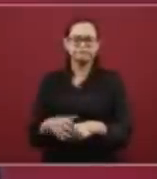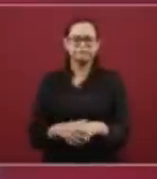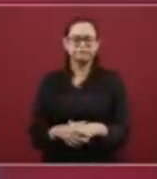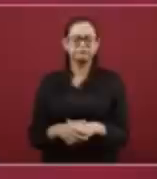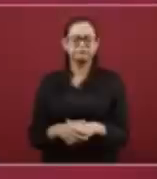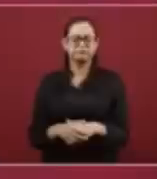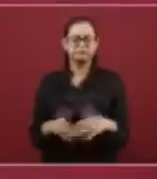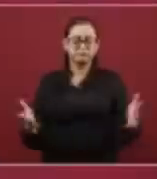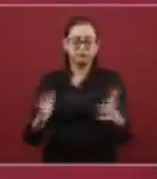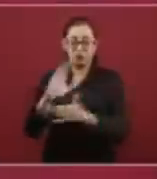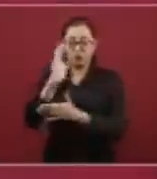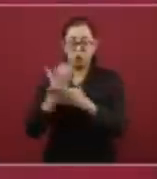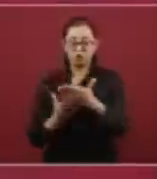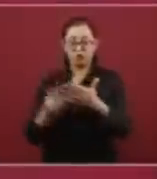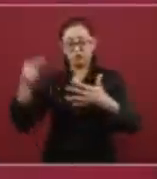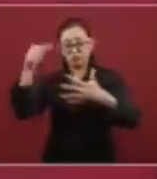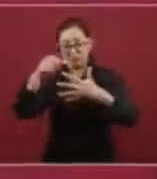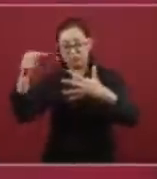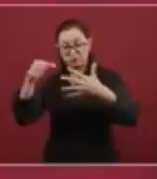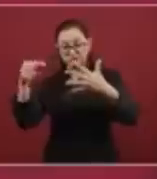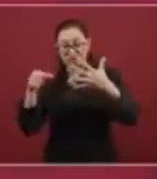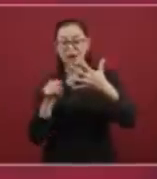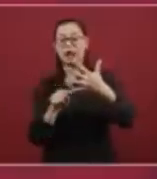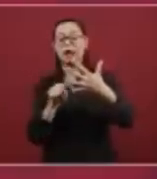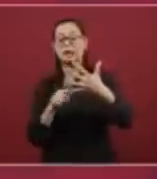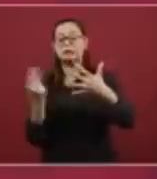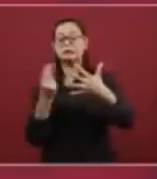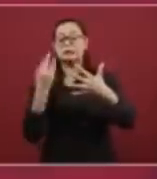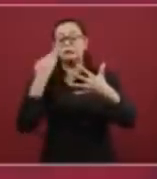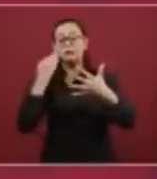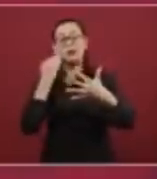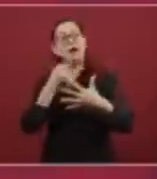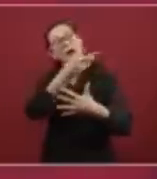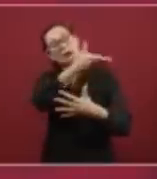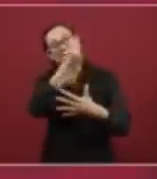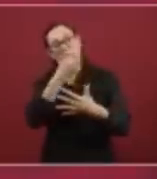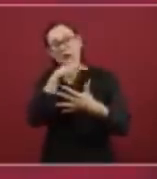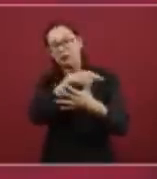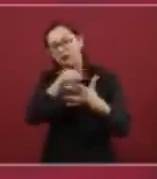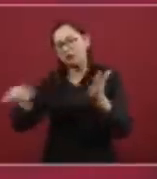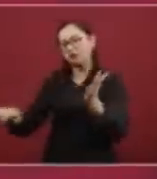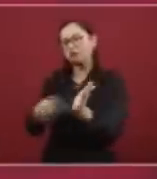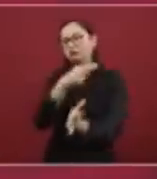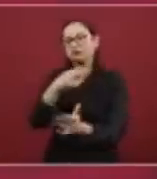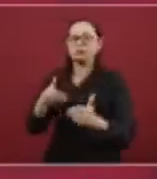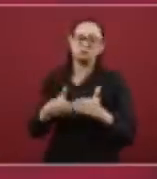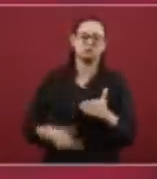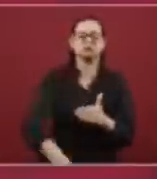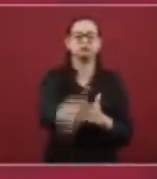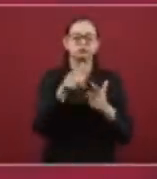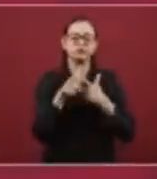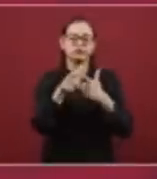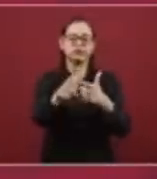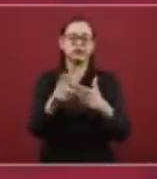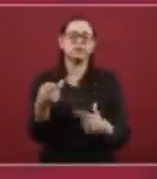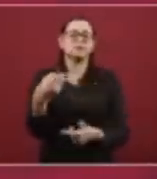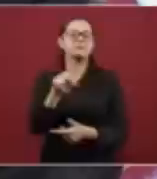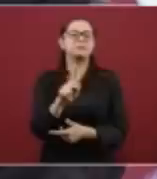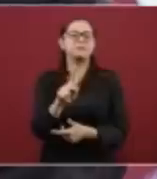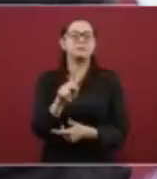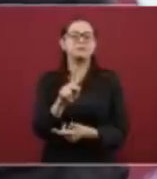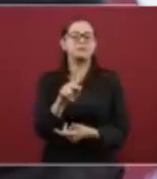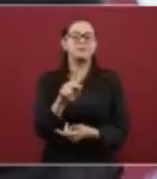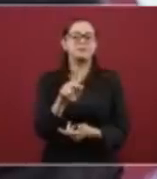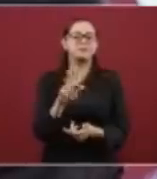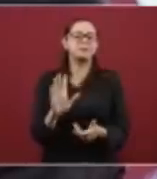ese requisito y adelante. Cuando la negociación se hizo